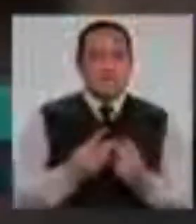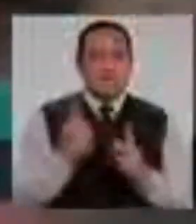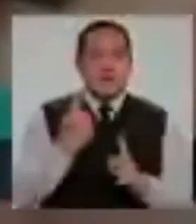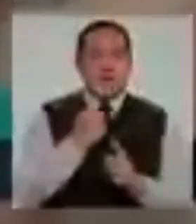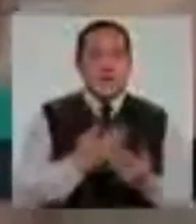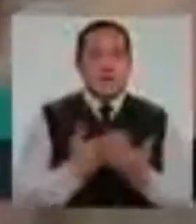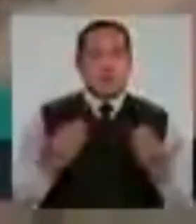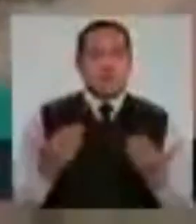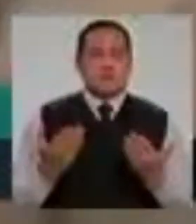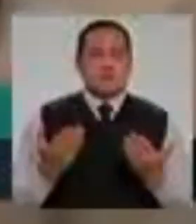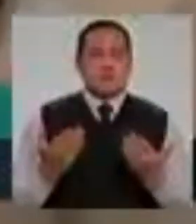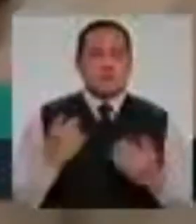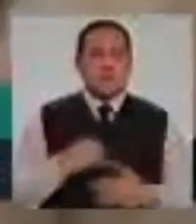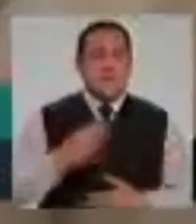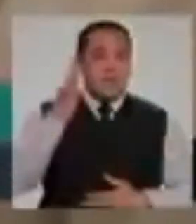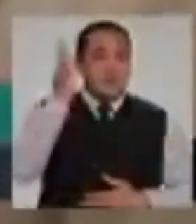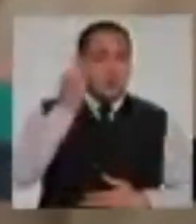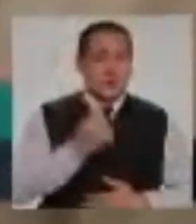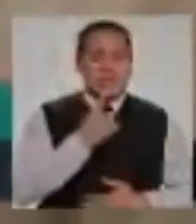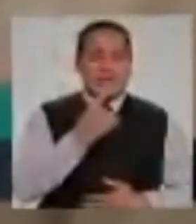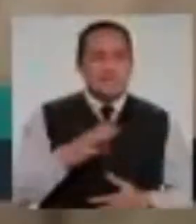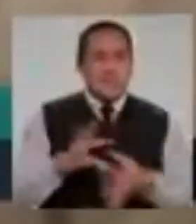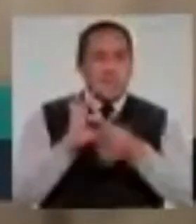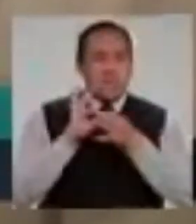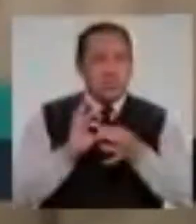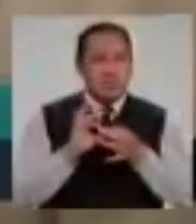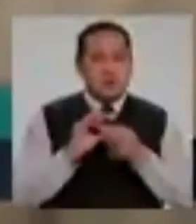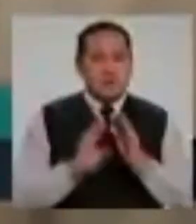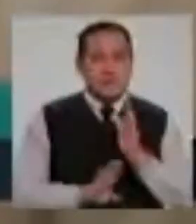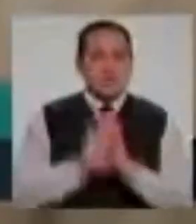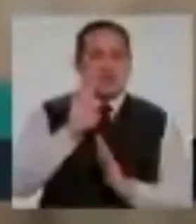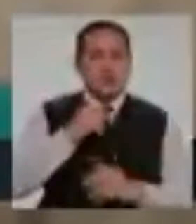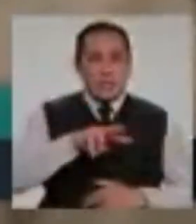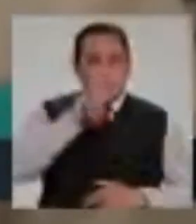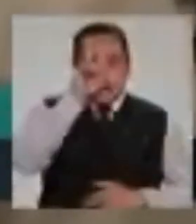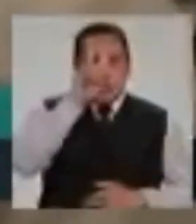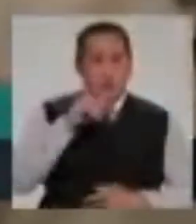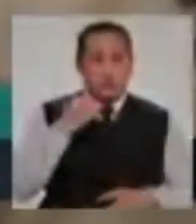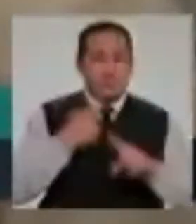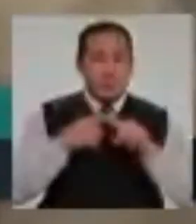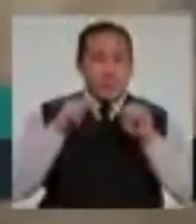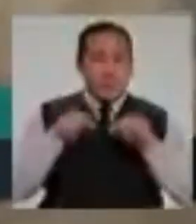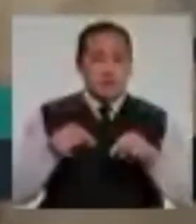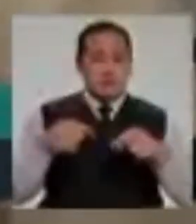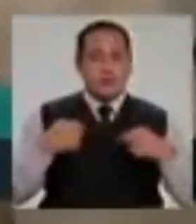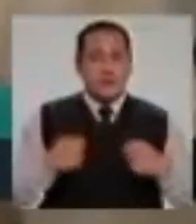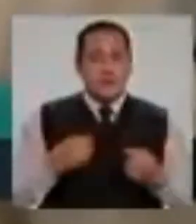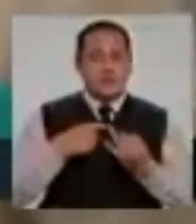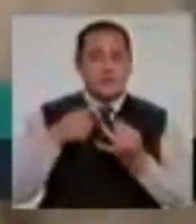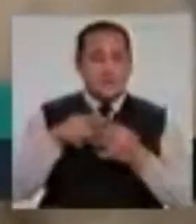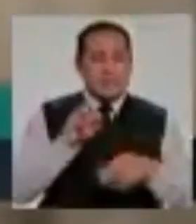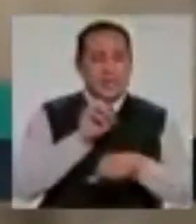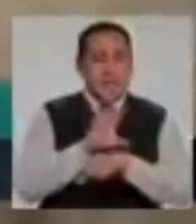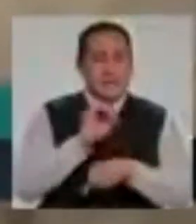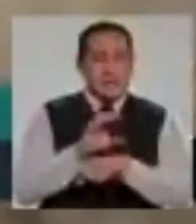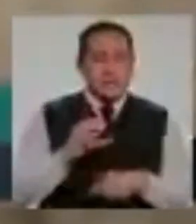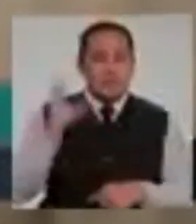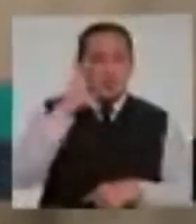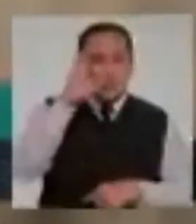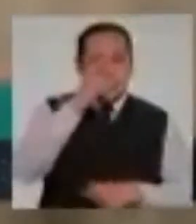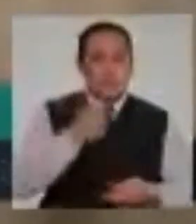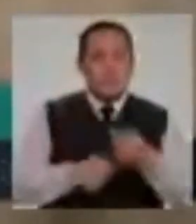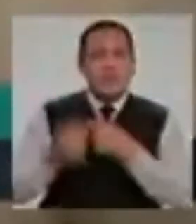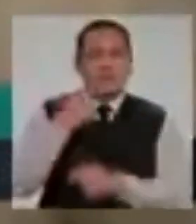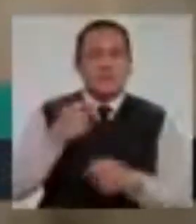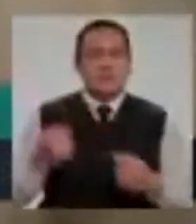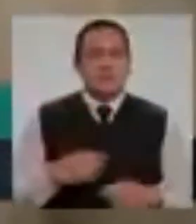cada producto. La mujer es aliada y socia del desarrollo en el Perú. Por eso es que las capacitamos, por eso es que buscamos